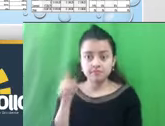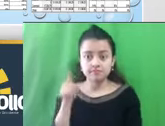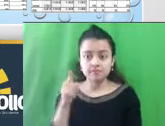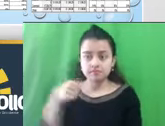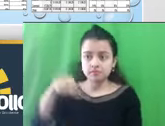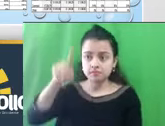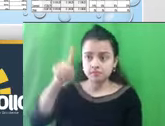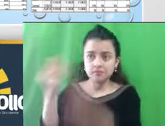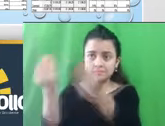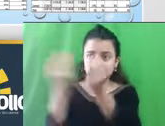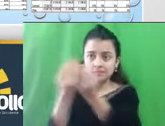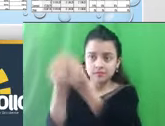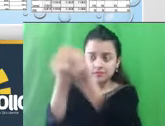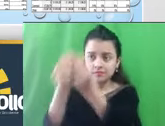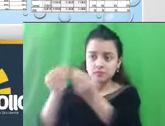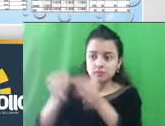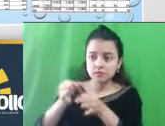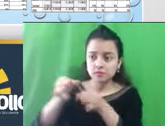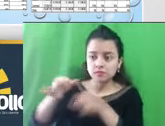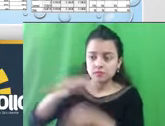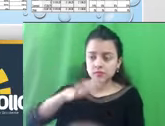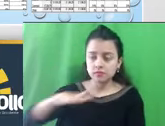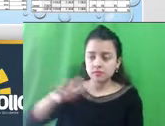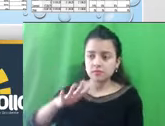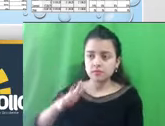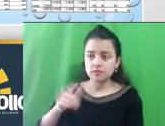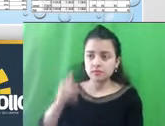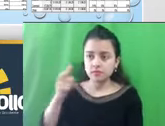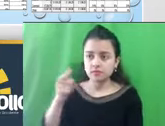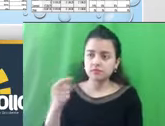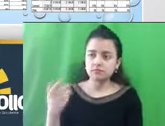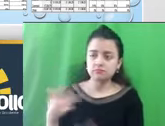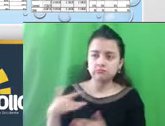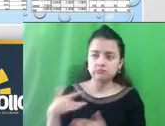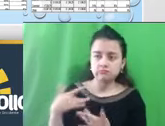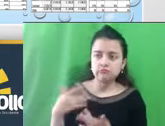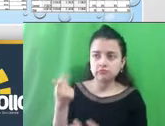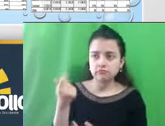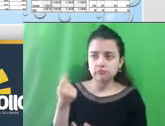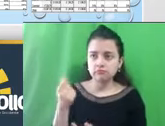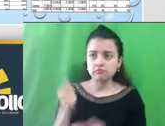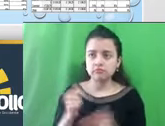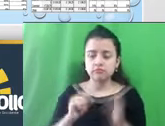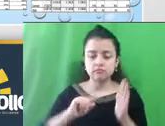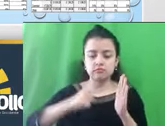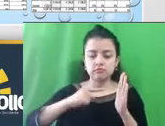ajuste o un alza a los subsidios del estrato 1, 2 y 3